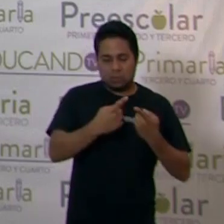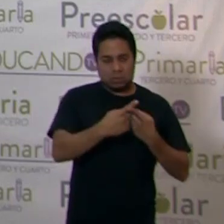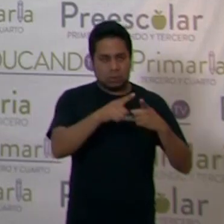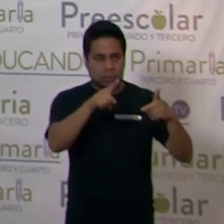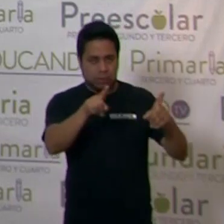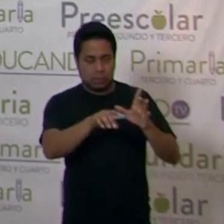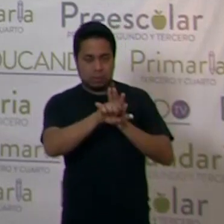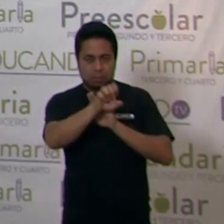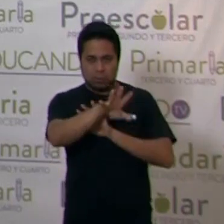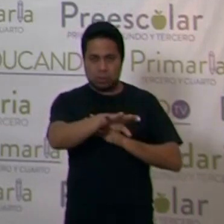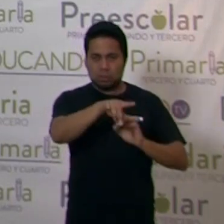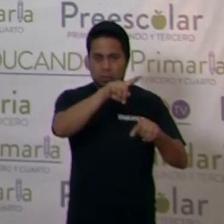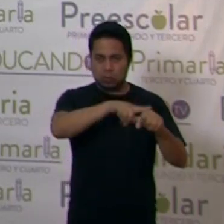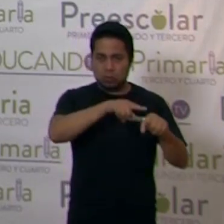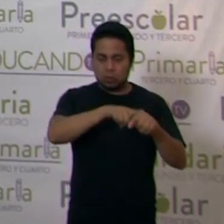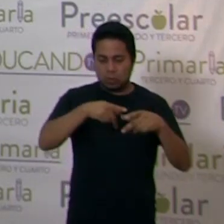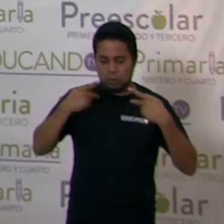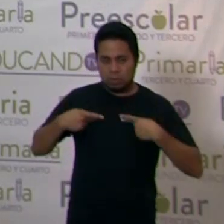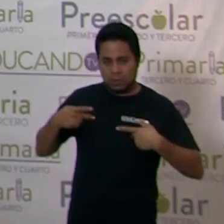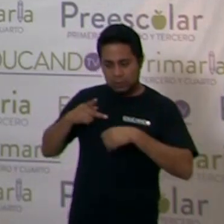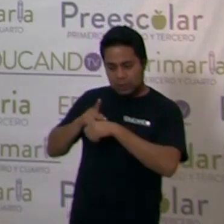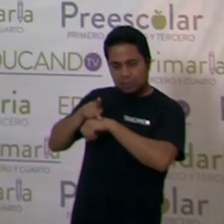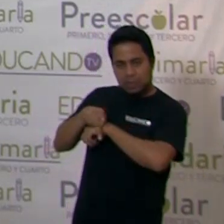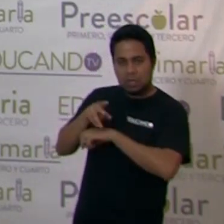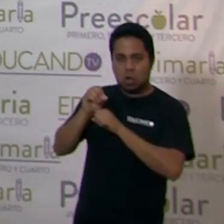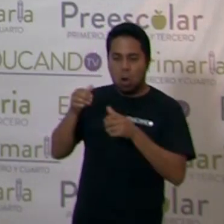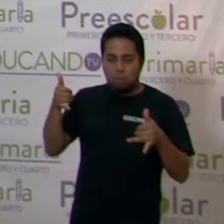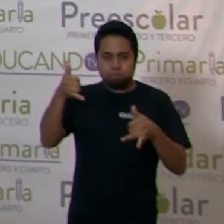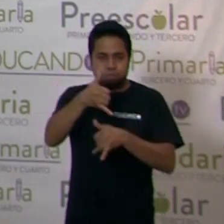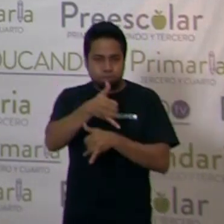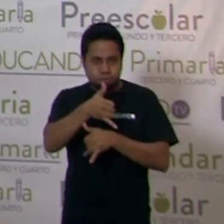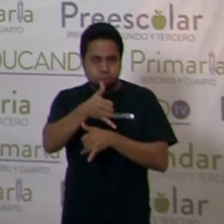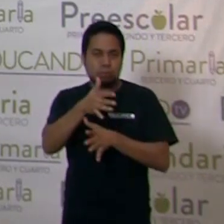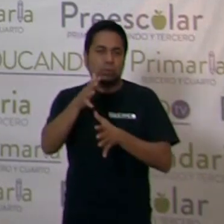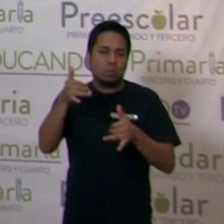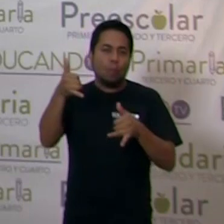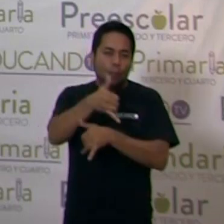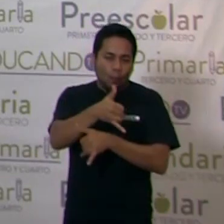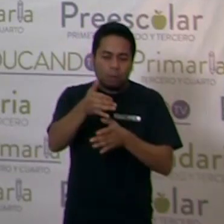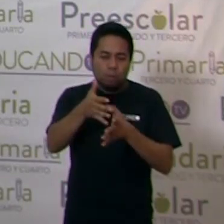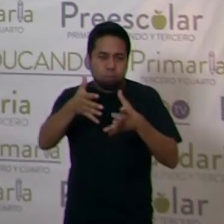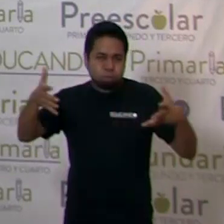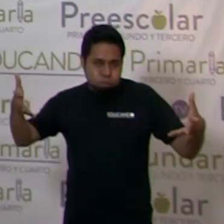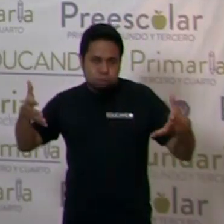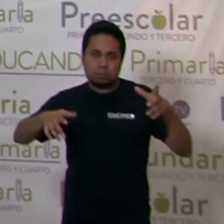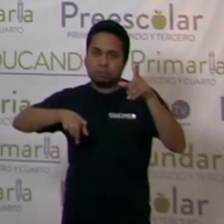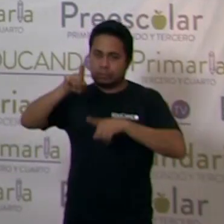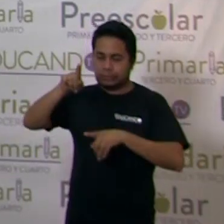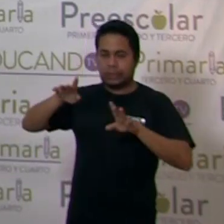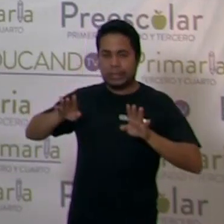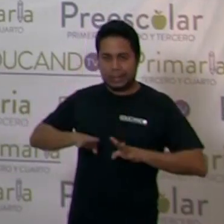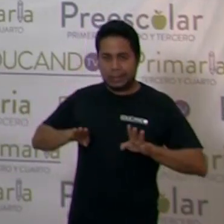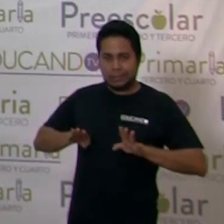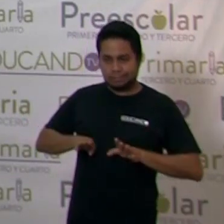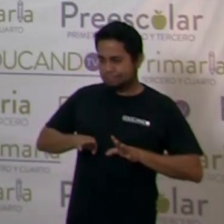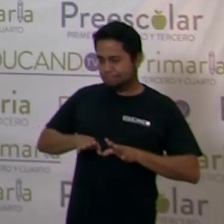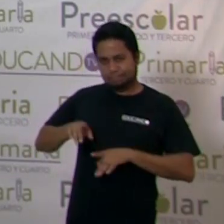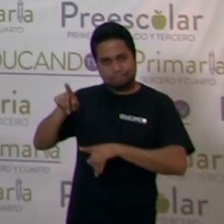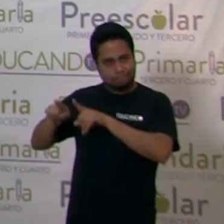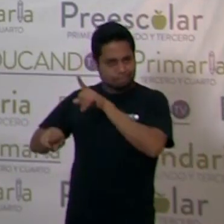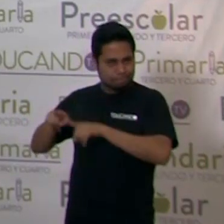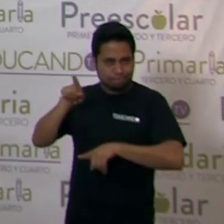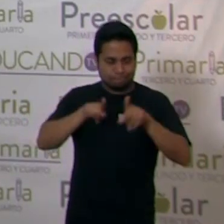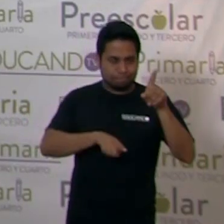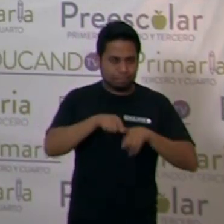como el color en las personas o la complexión verdad y bueno otras características que vamos a tener